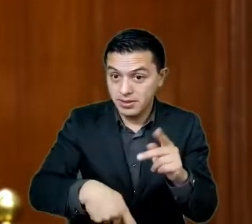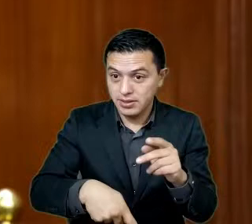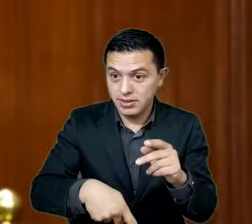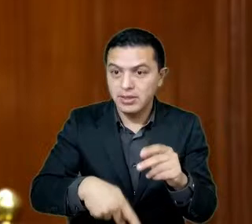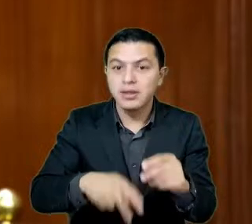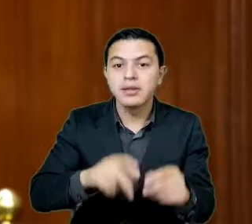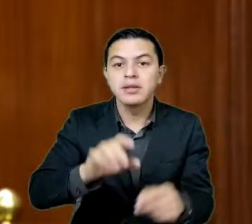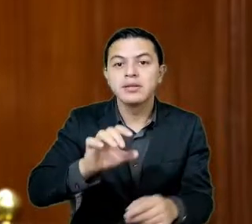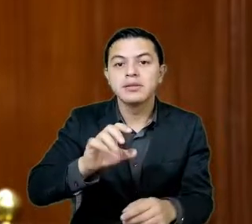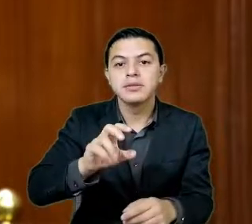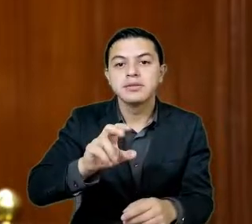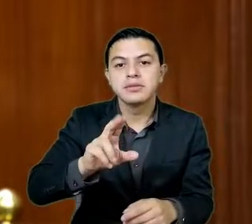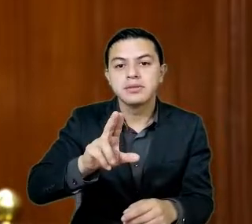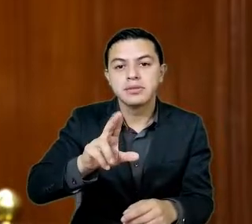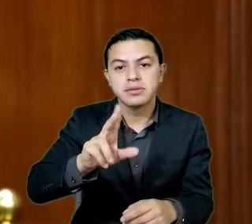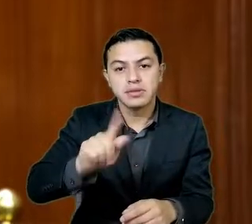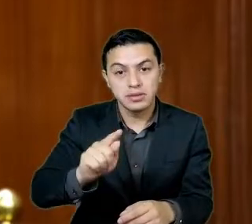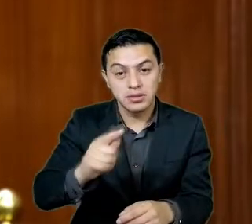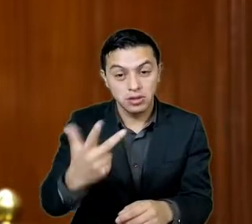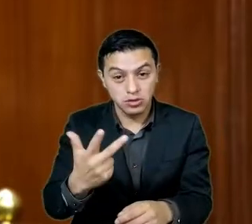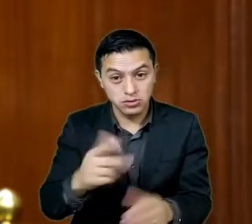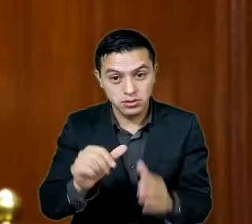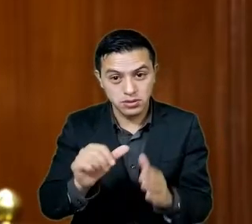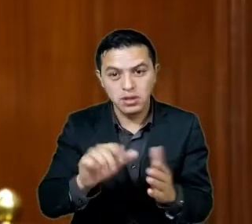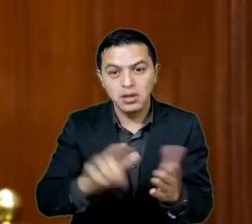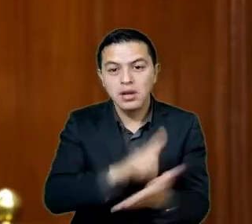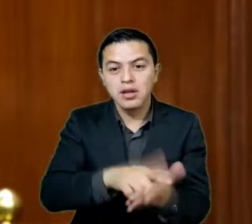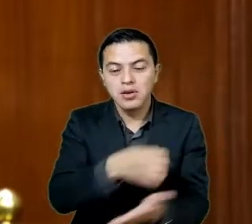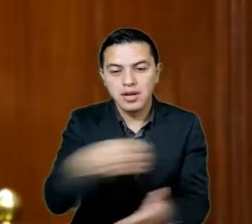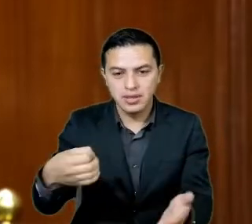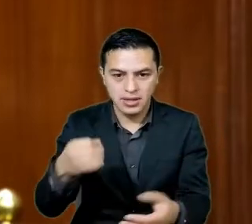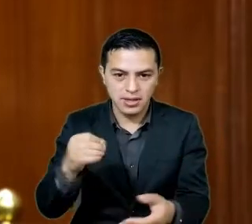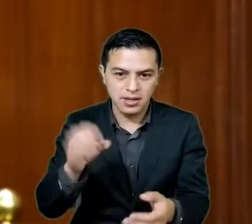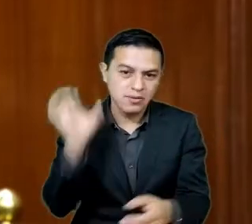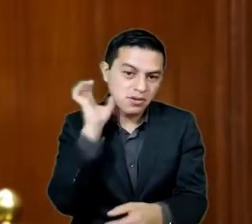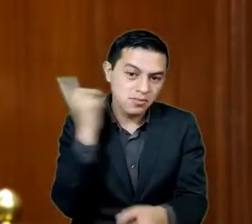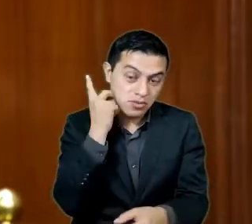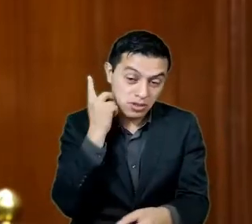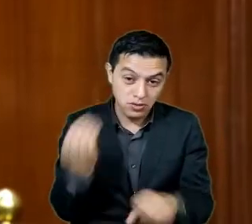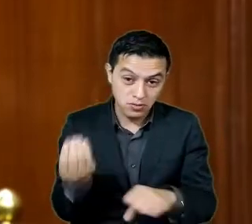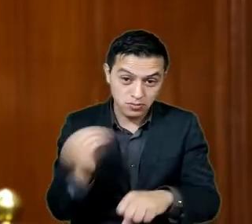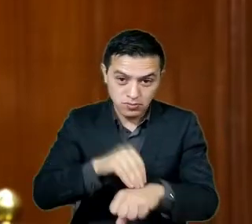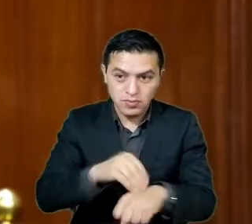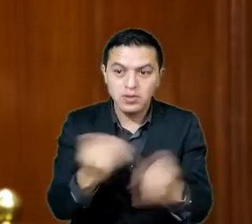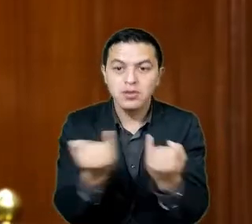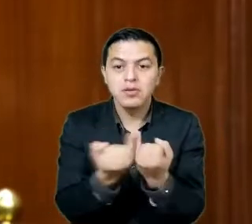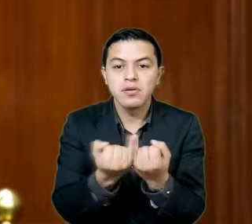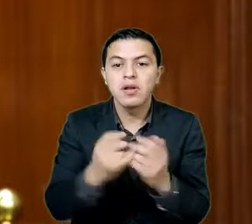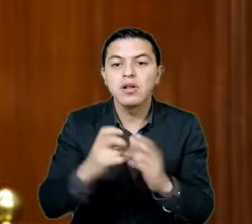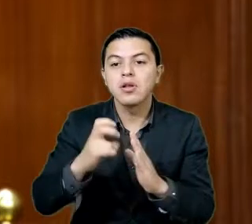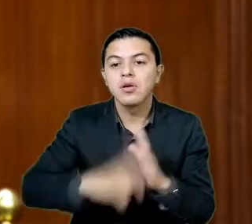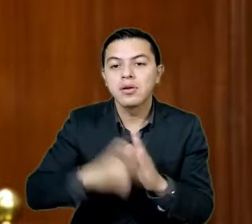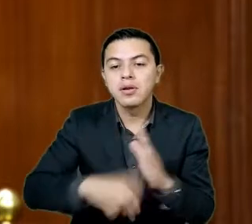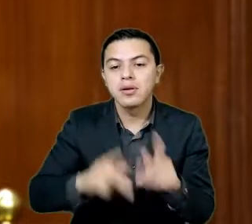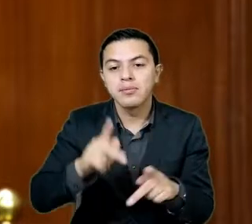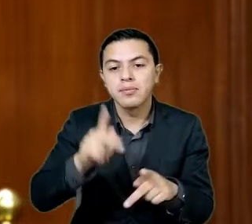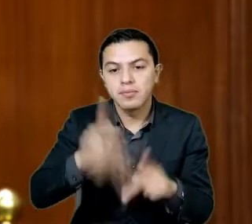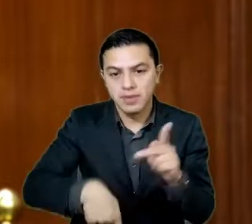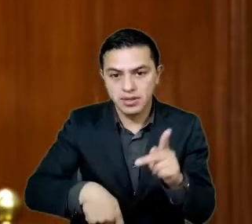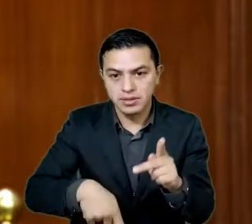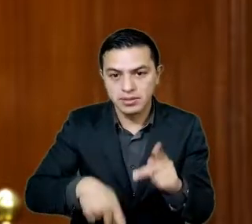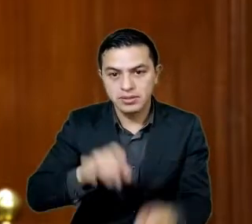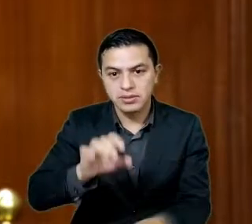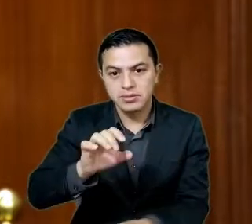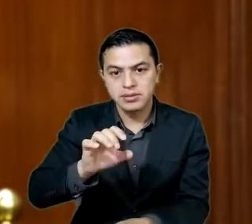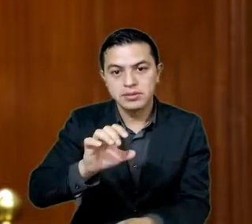38ª al artículo 69 de la Ley Orgánica del Poder Legislativo del Estado Libre y Soberano de México y se reforma la fracción